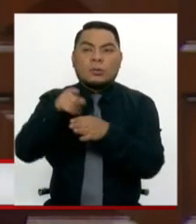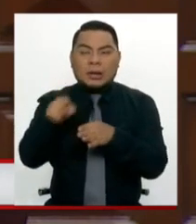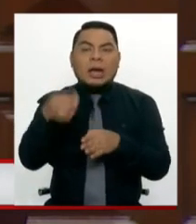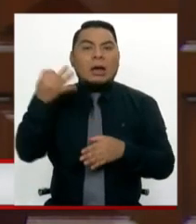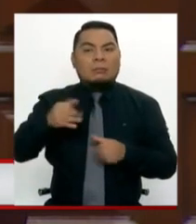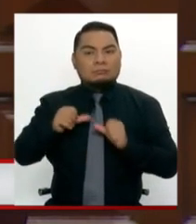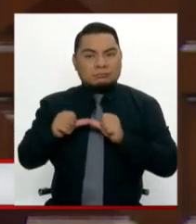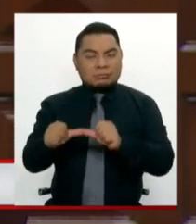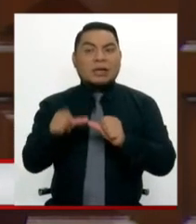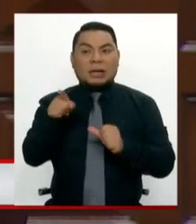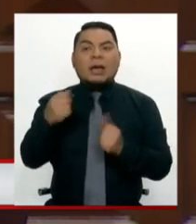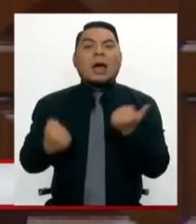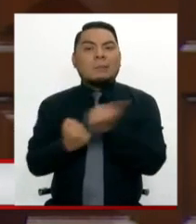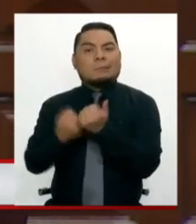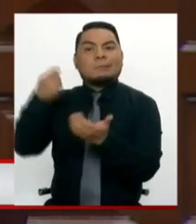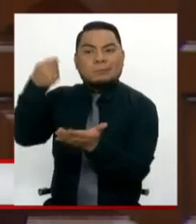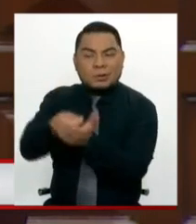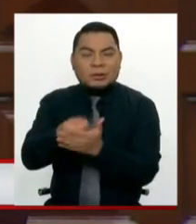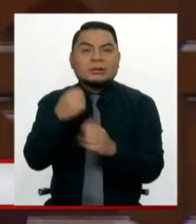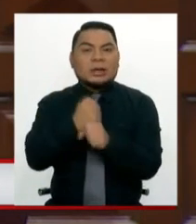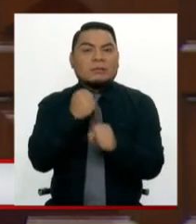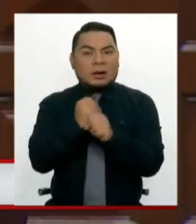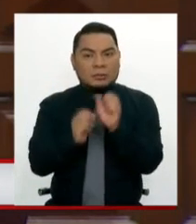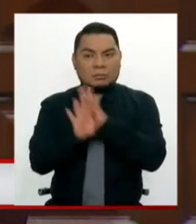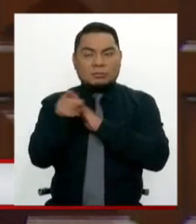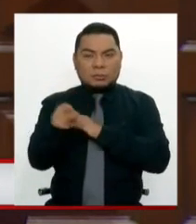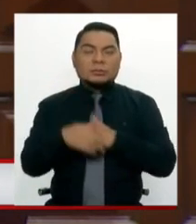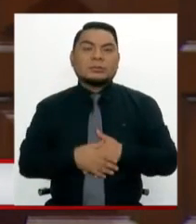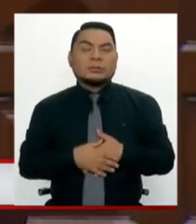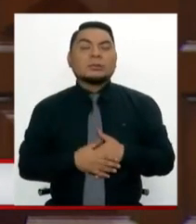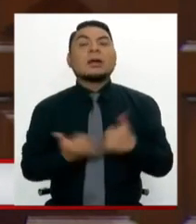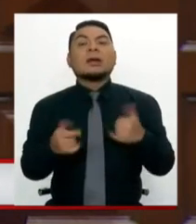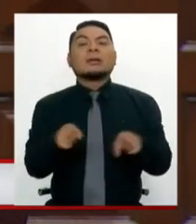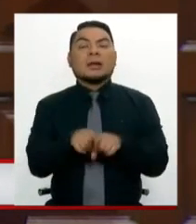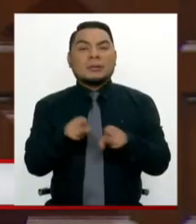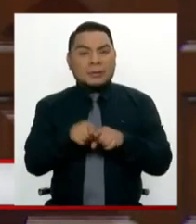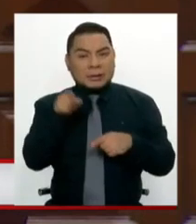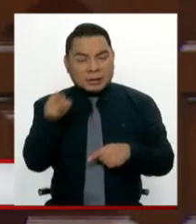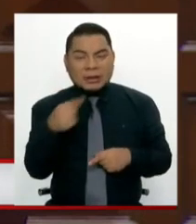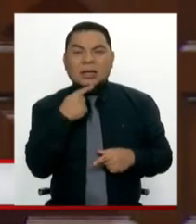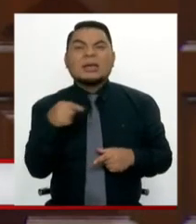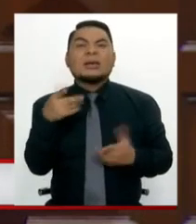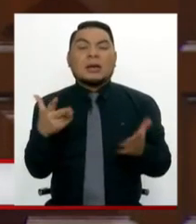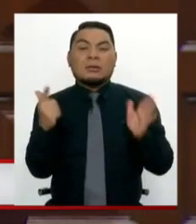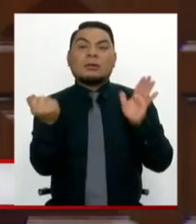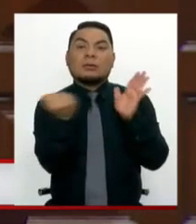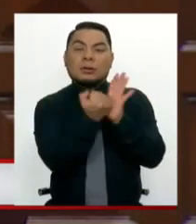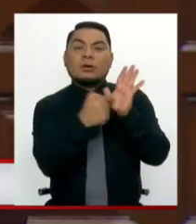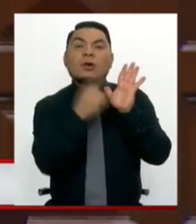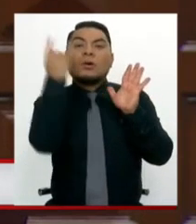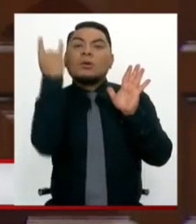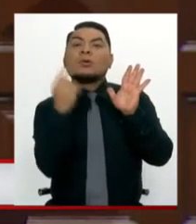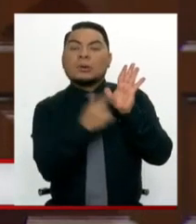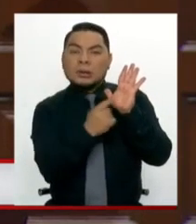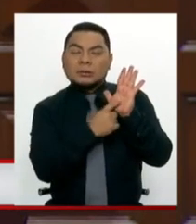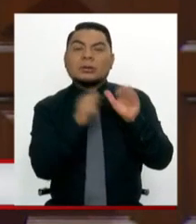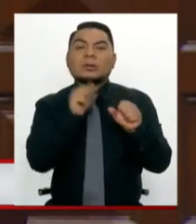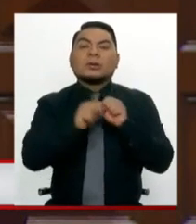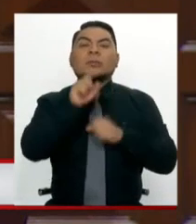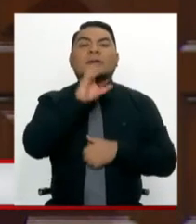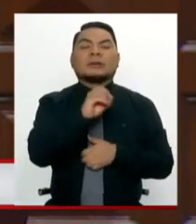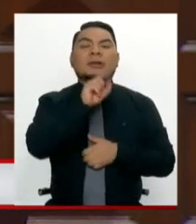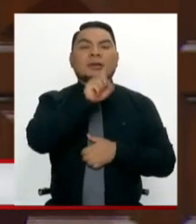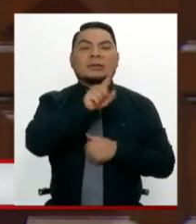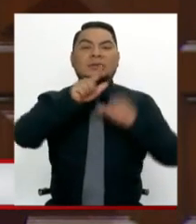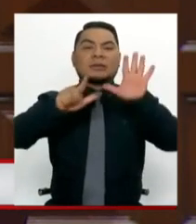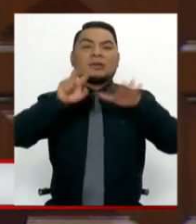sostenibilidad, financiamiento y el trabajo productivo. No obstante a lo anterior, mediante el decreto de urgencia número